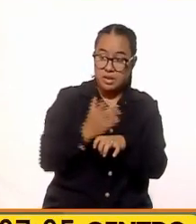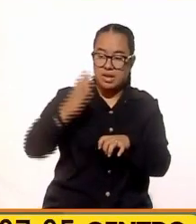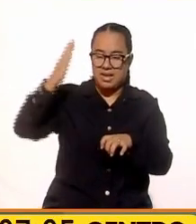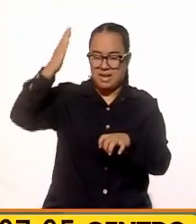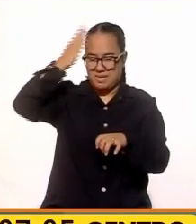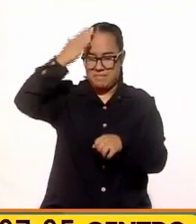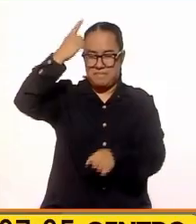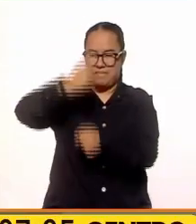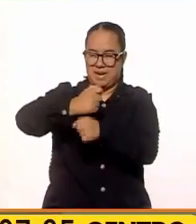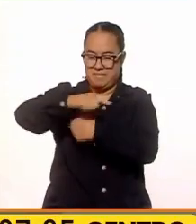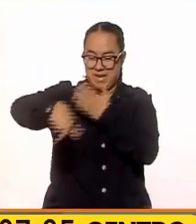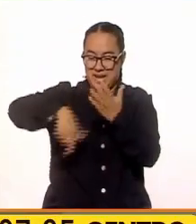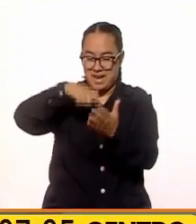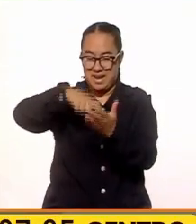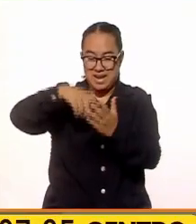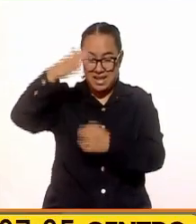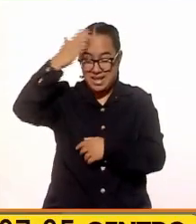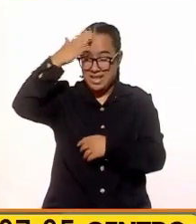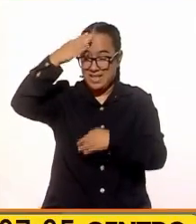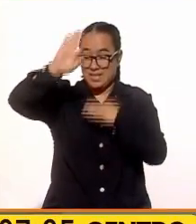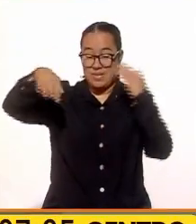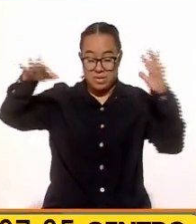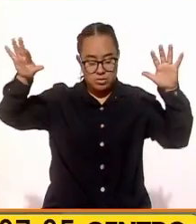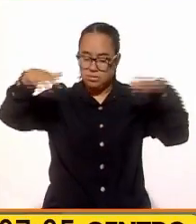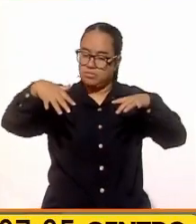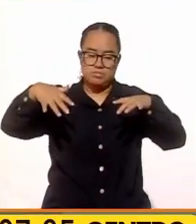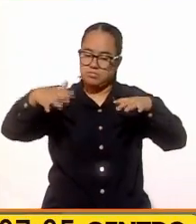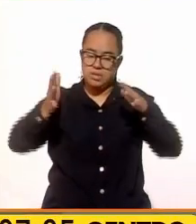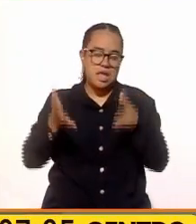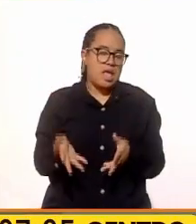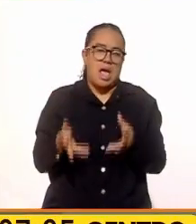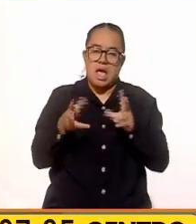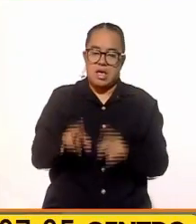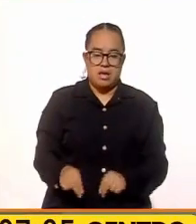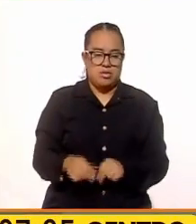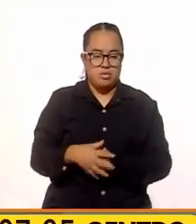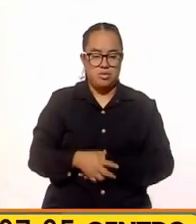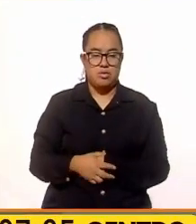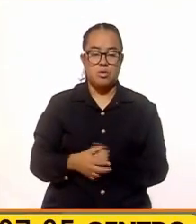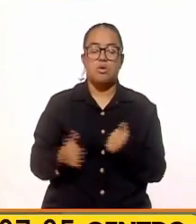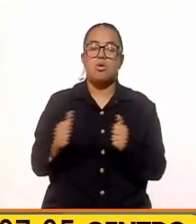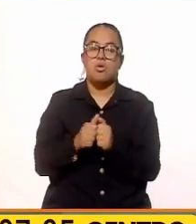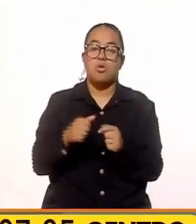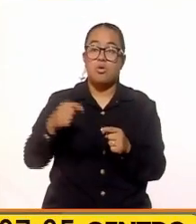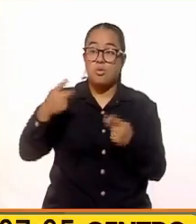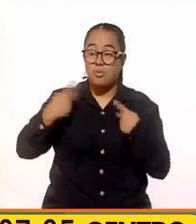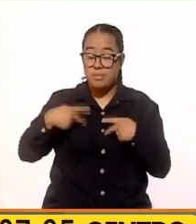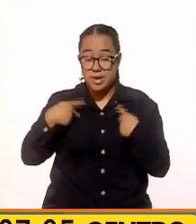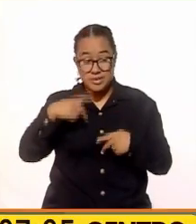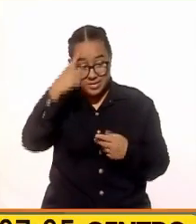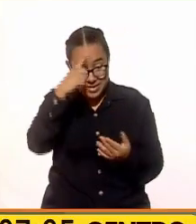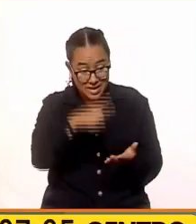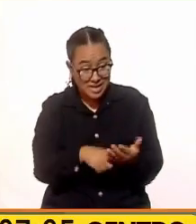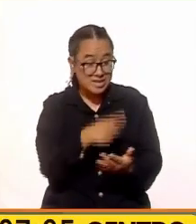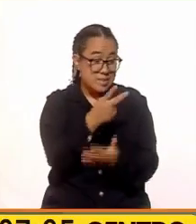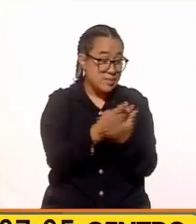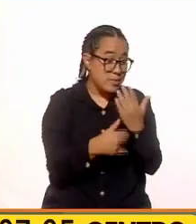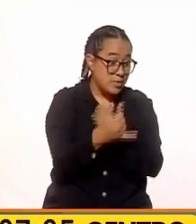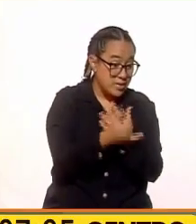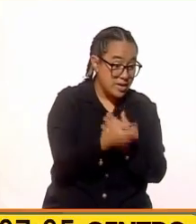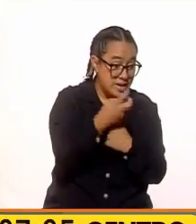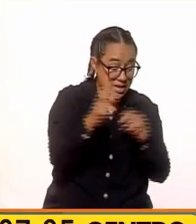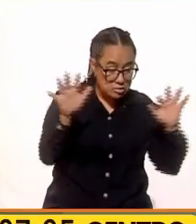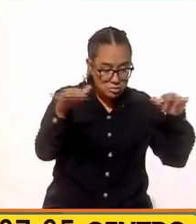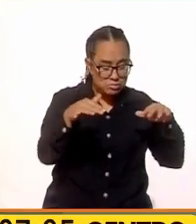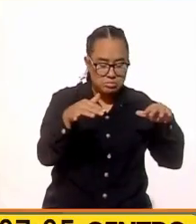mundo, ha dejado de ser líder hegemónico. Recordemos que la hegemonía es liderazgo, convencimiento, proyecto, visión de